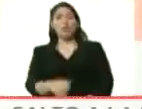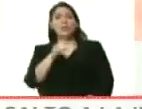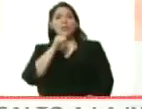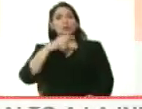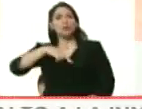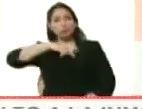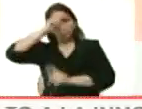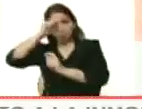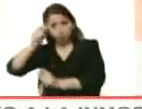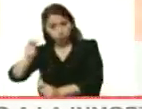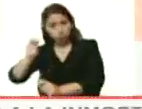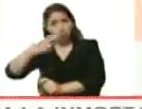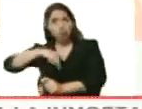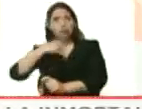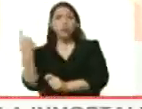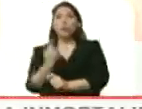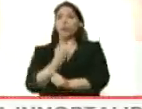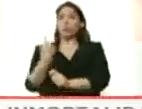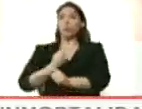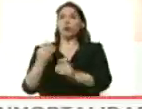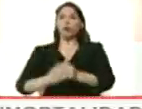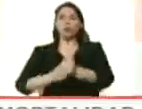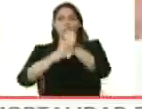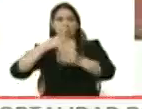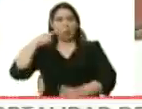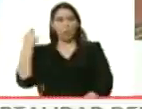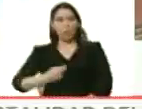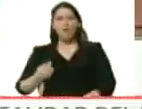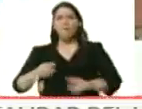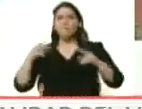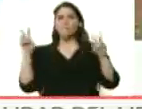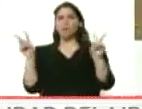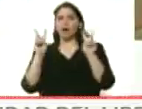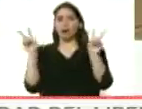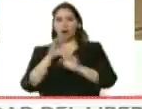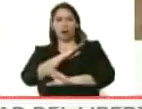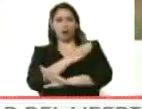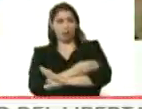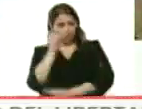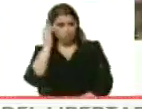como nuestro único líder, hombre valiente, capaz, inteligente,